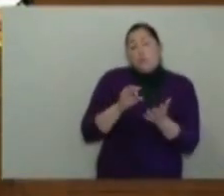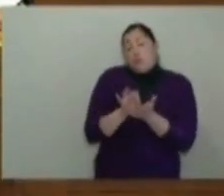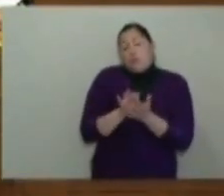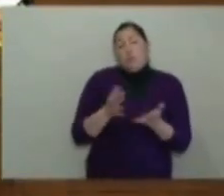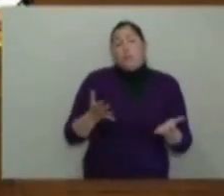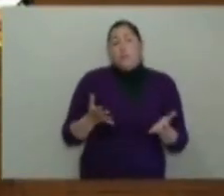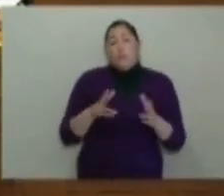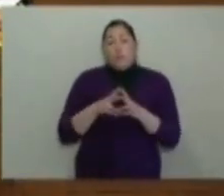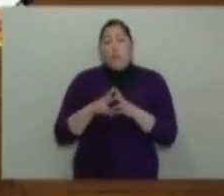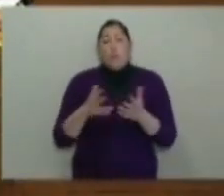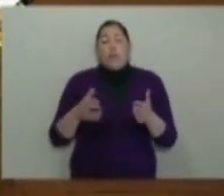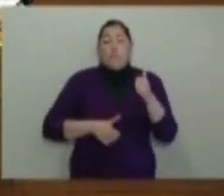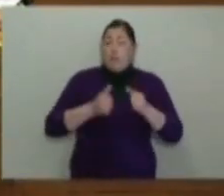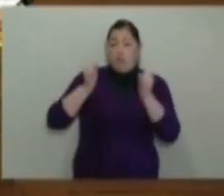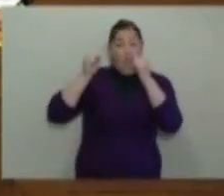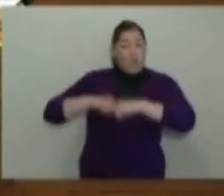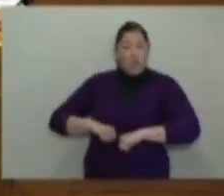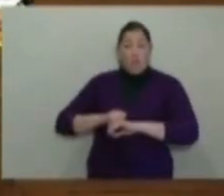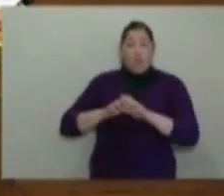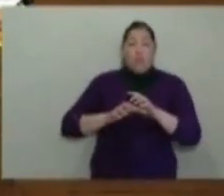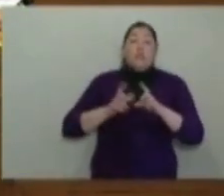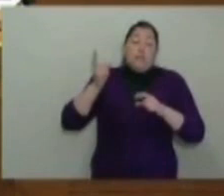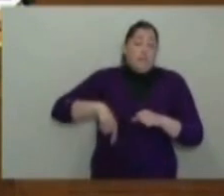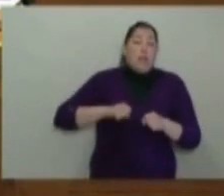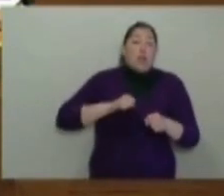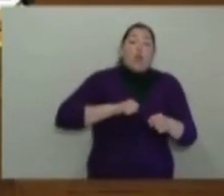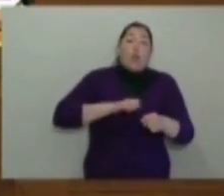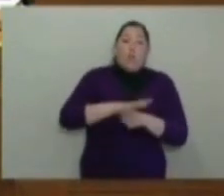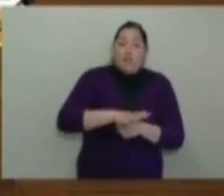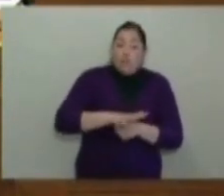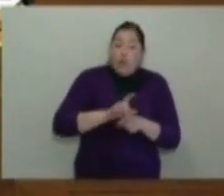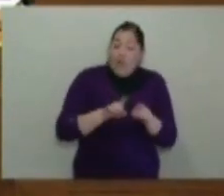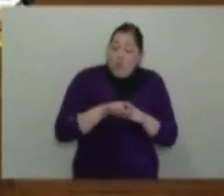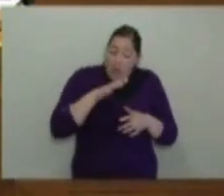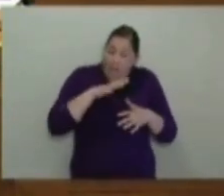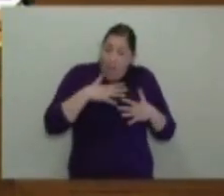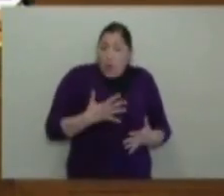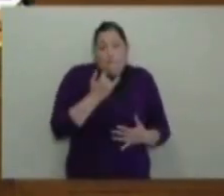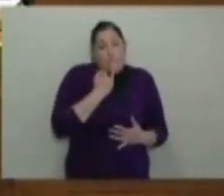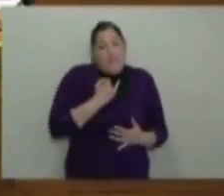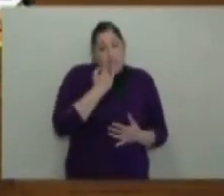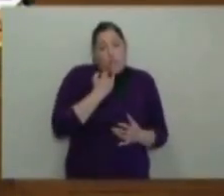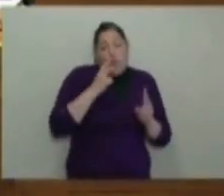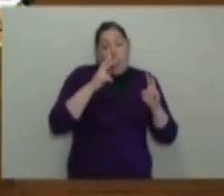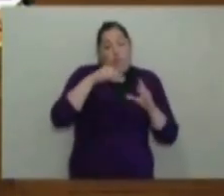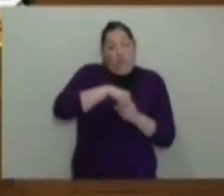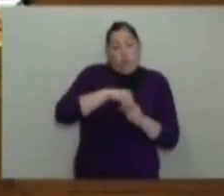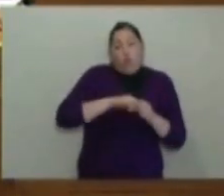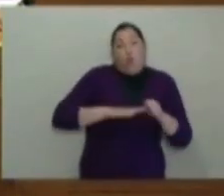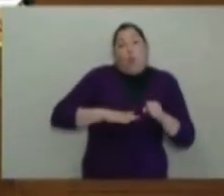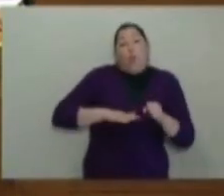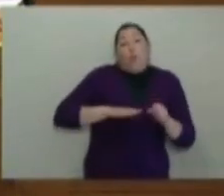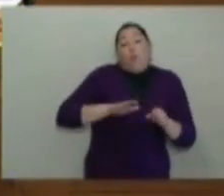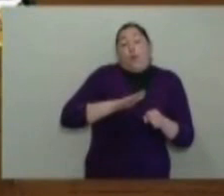acuerdo y luego garantizar la cobertura al menos como la actual en las prestaciones sociales básicas ya ha sido explicado aquí por